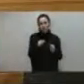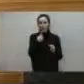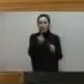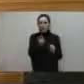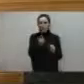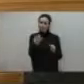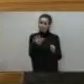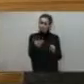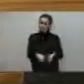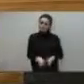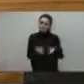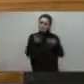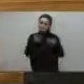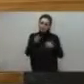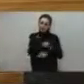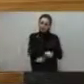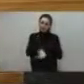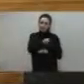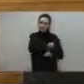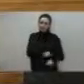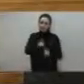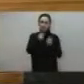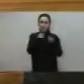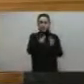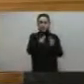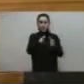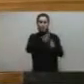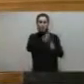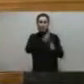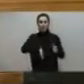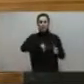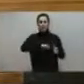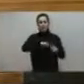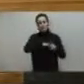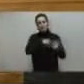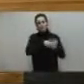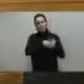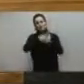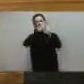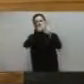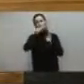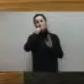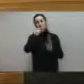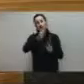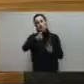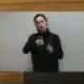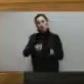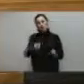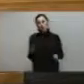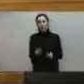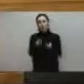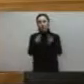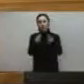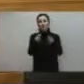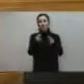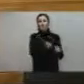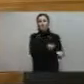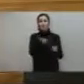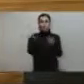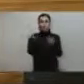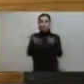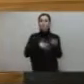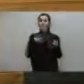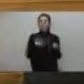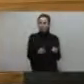difícil, deberíamos tratar de proteger a los sectores que tienen una cierta capacidad de arrastre sobre otros y que son capaces de exportar hacia el exterior y,